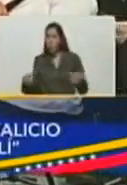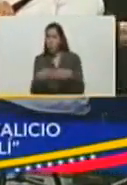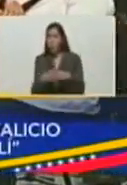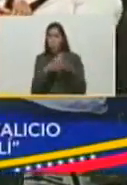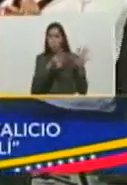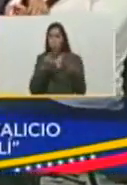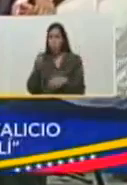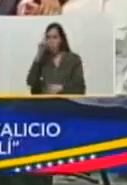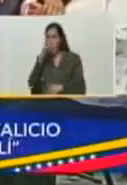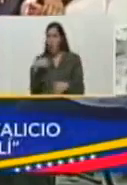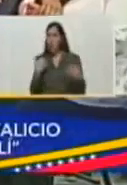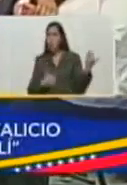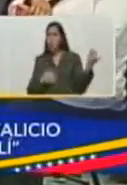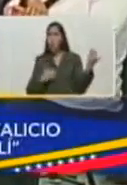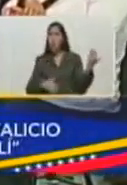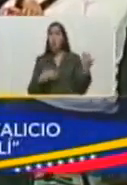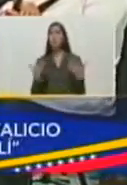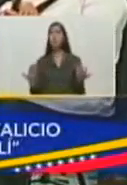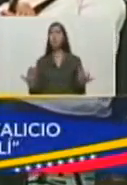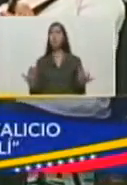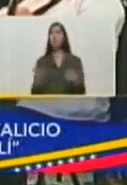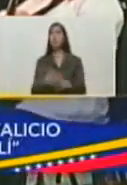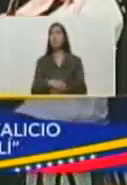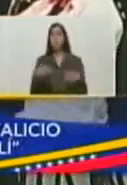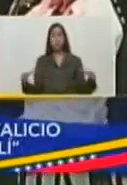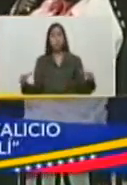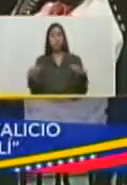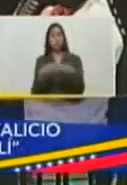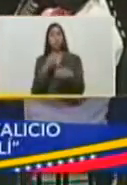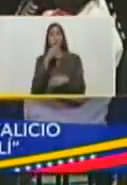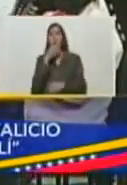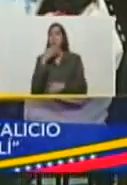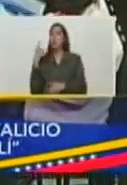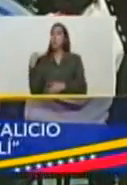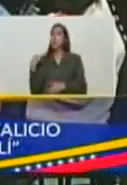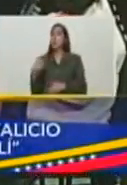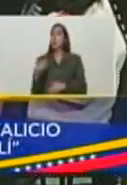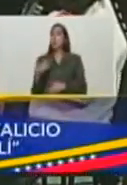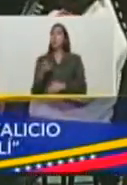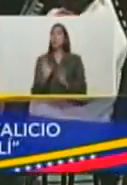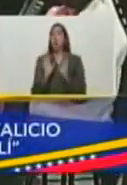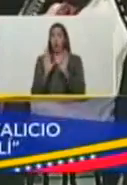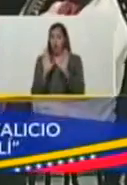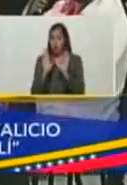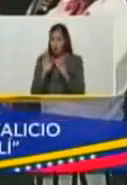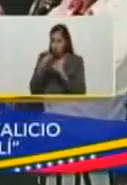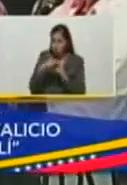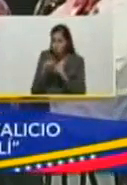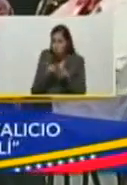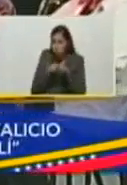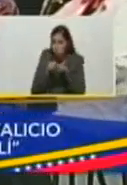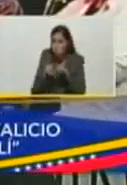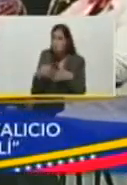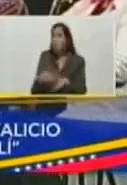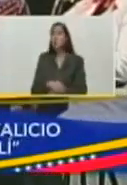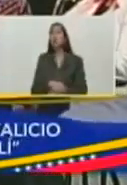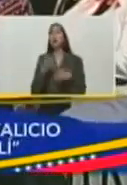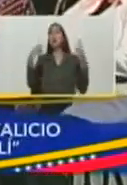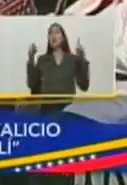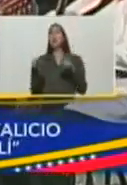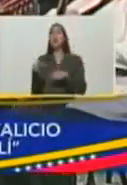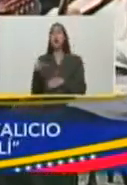Ali y esta reunión hermosa que hemos tenido. Un chisme, presidente. Chachata hoy también está cumpliendo